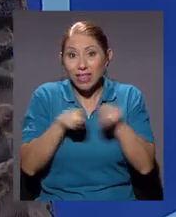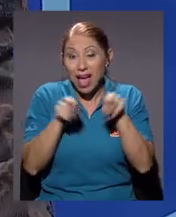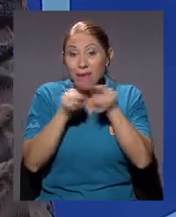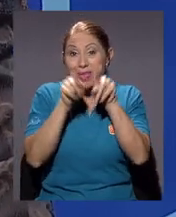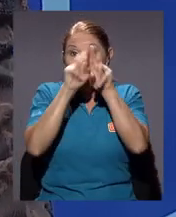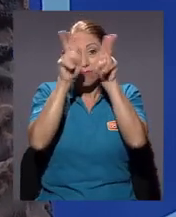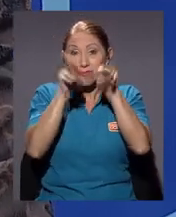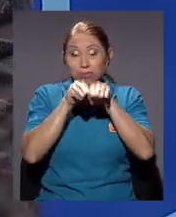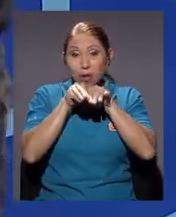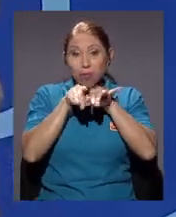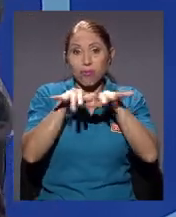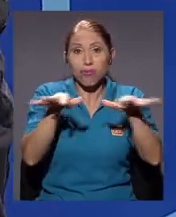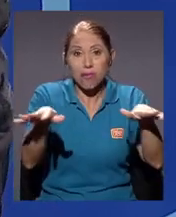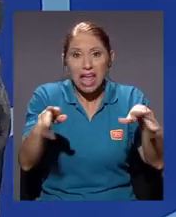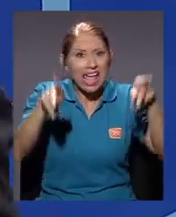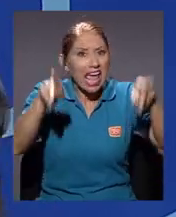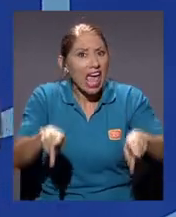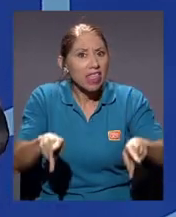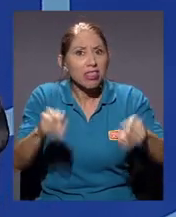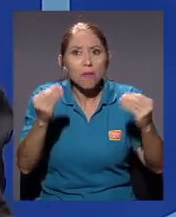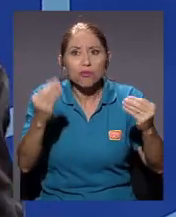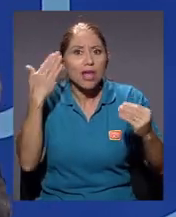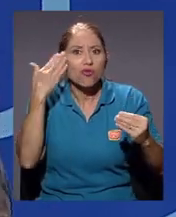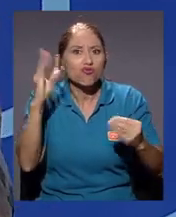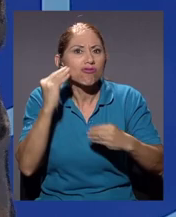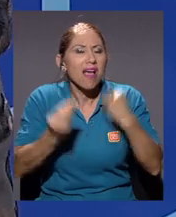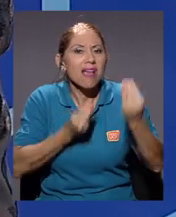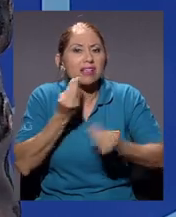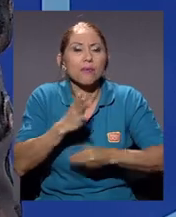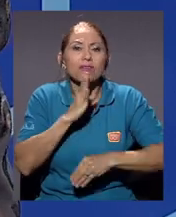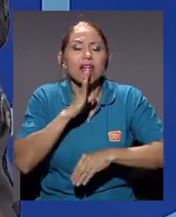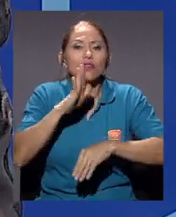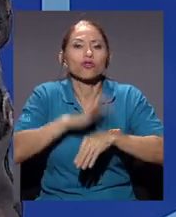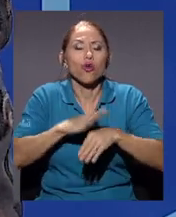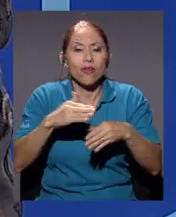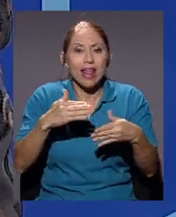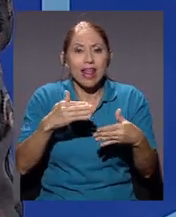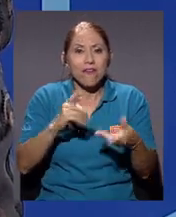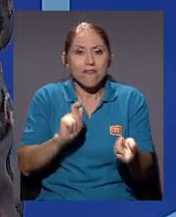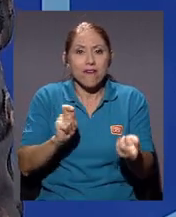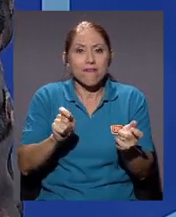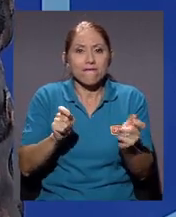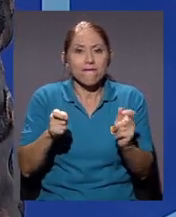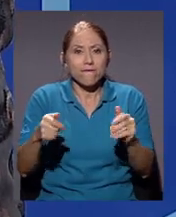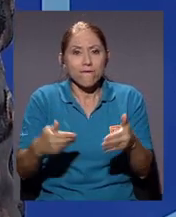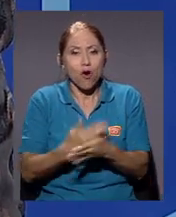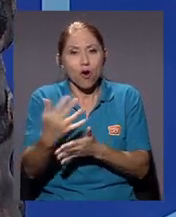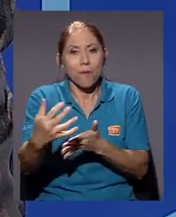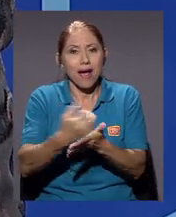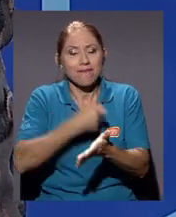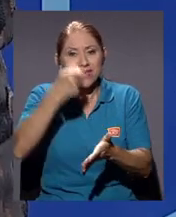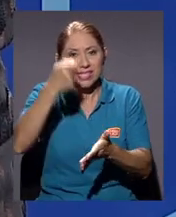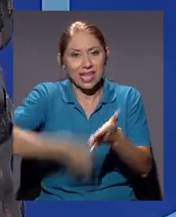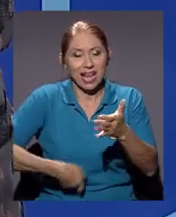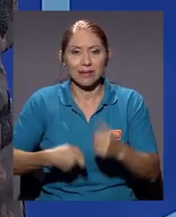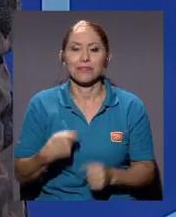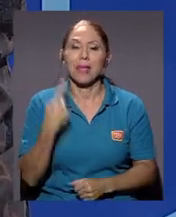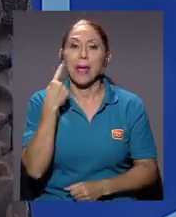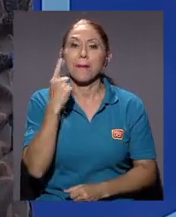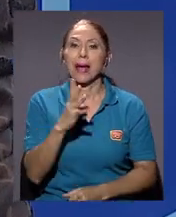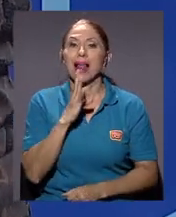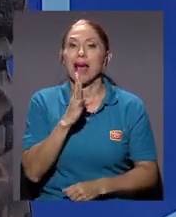redes sociales y mucha gente sin saber en realidad de qué estamos hablando sobre la reforma fiscal don víctor para